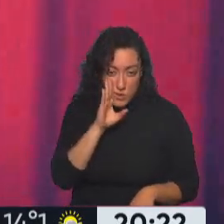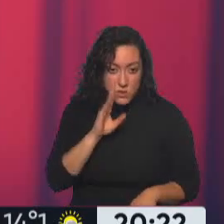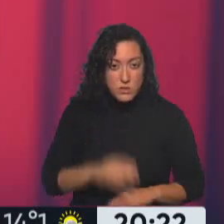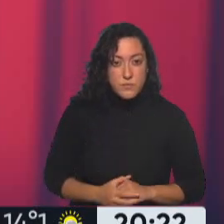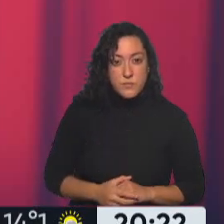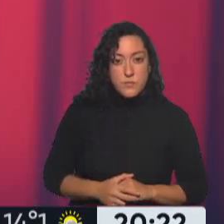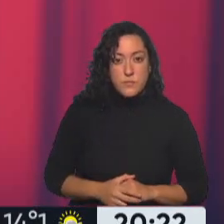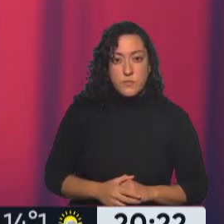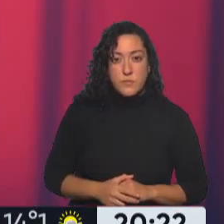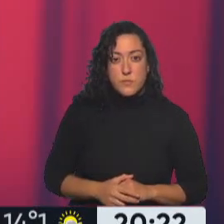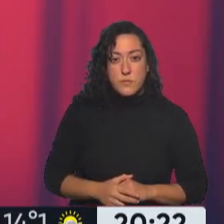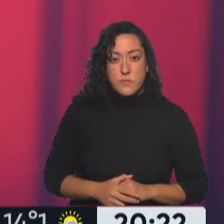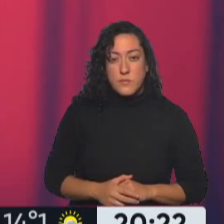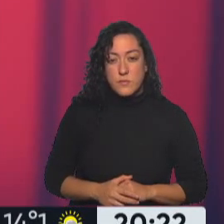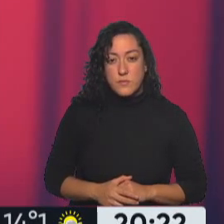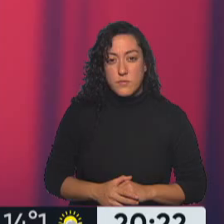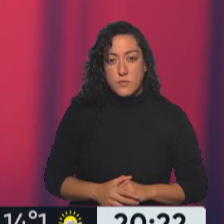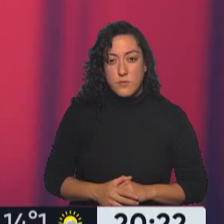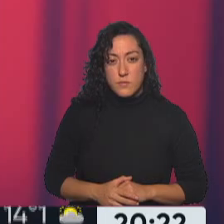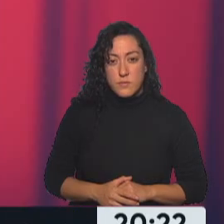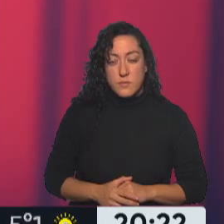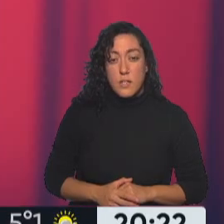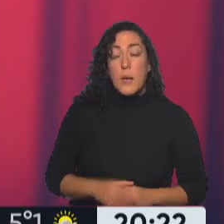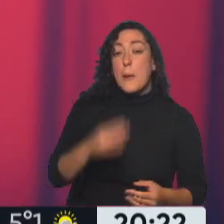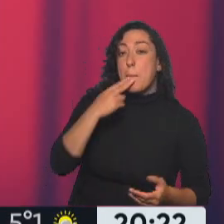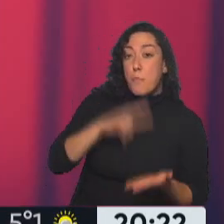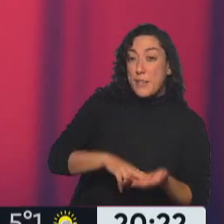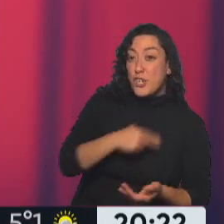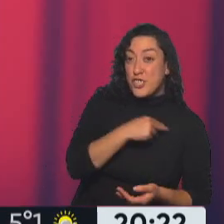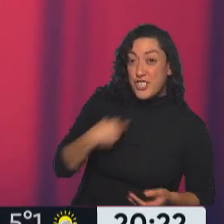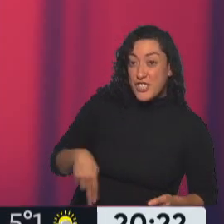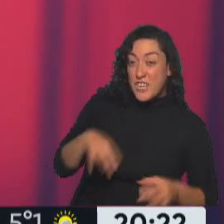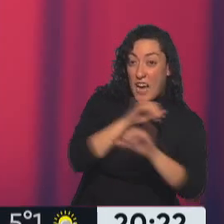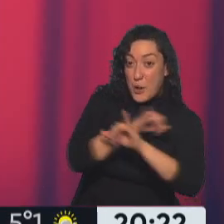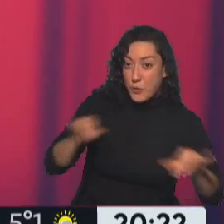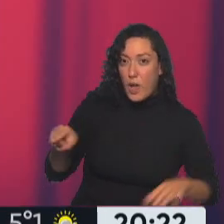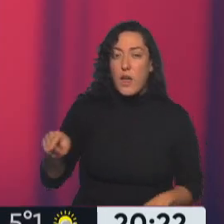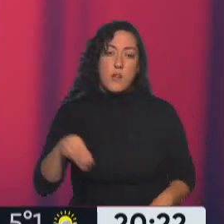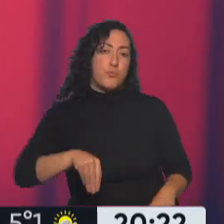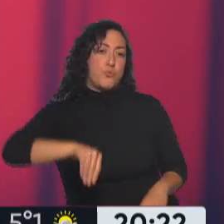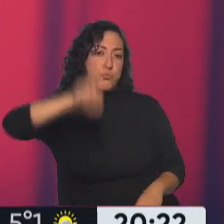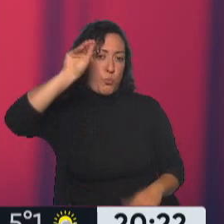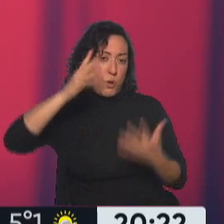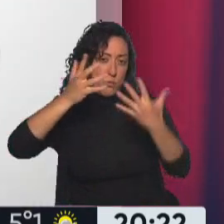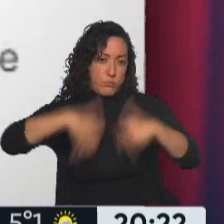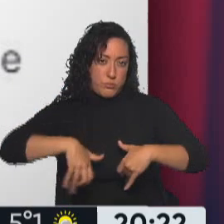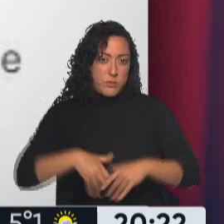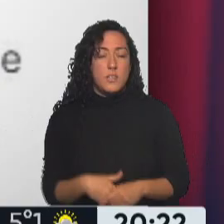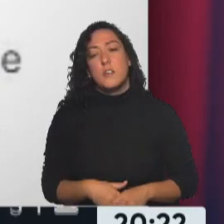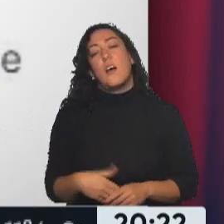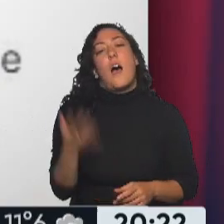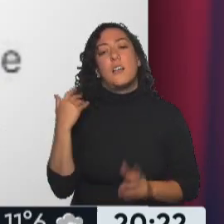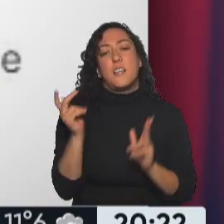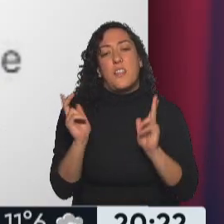de conocer justamente el anuncio de aranceles de China. A ver, bueno, lo que él va contando es esto que en parte les decía, que